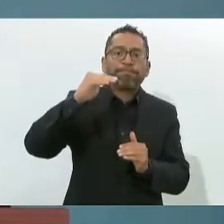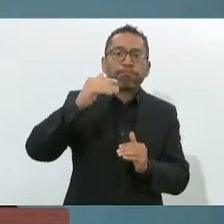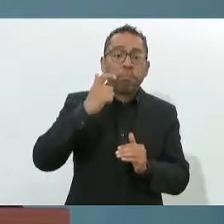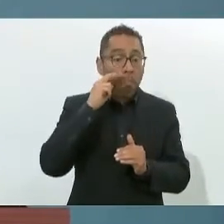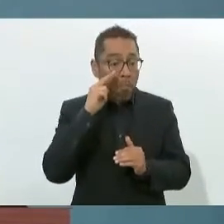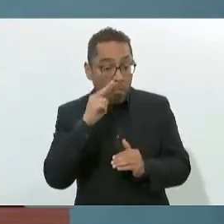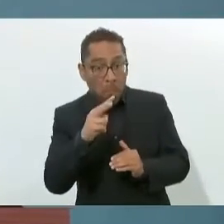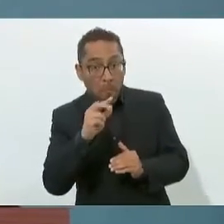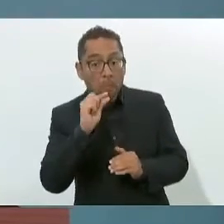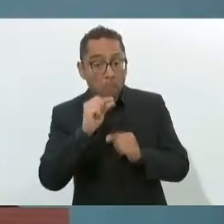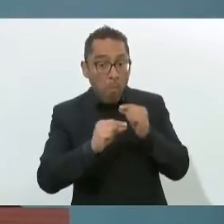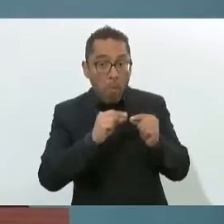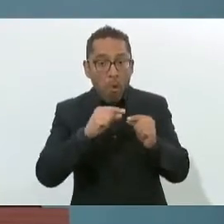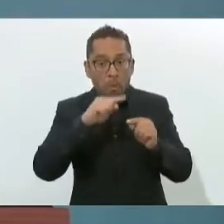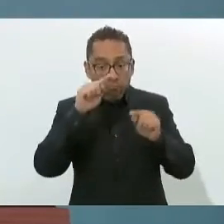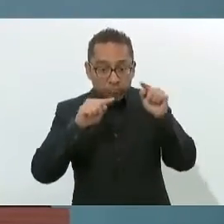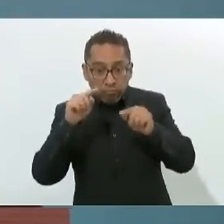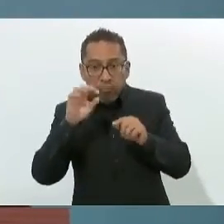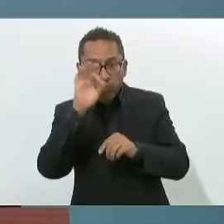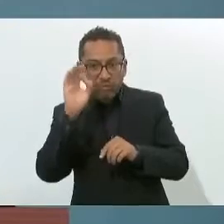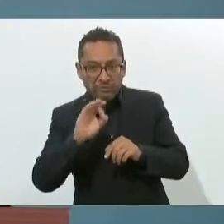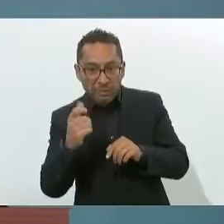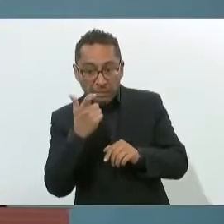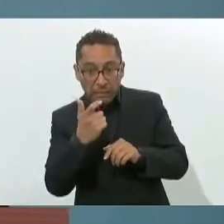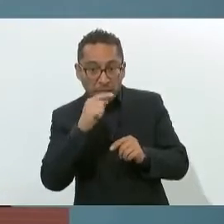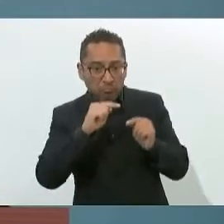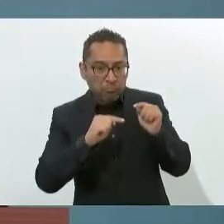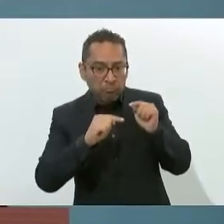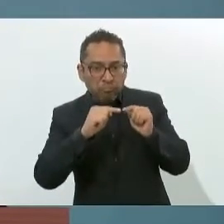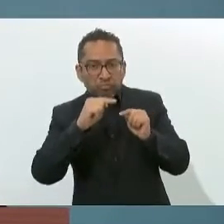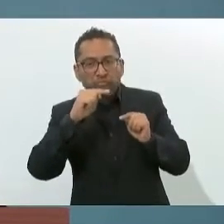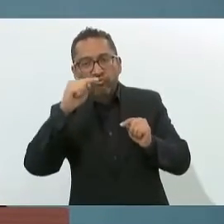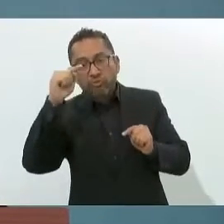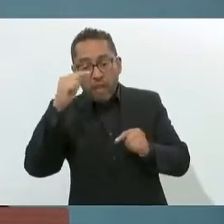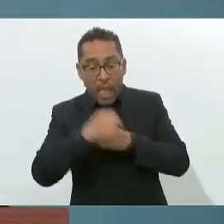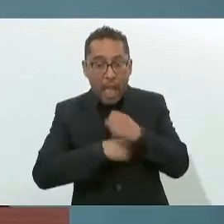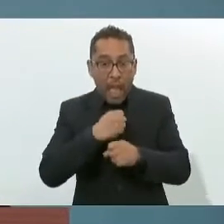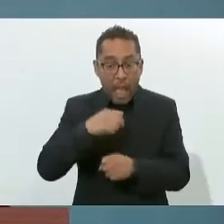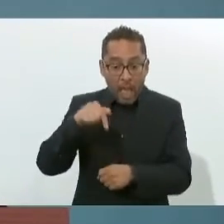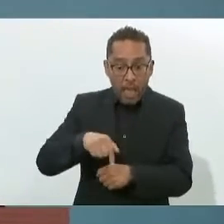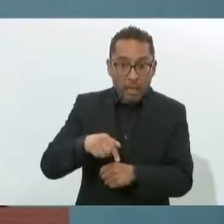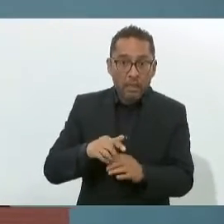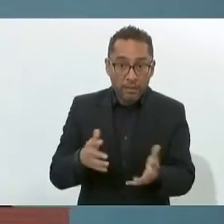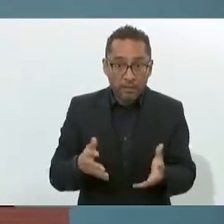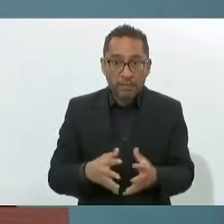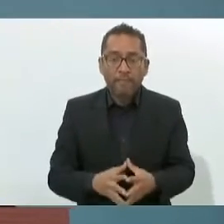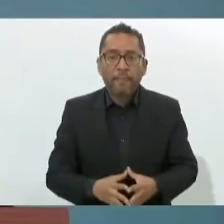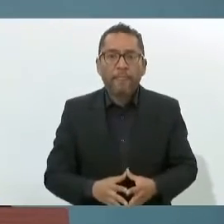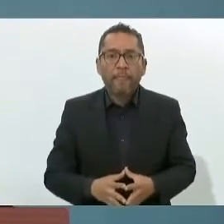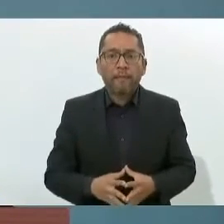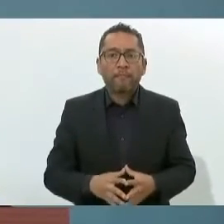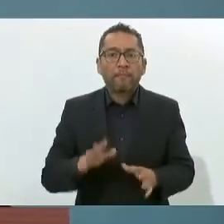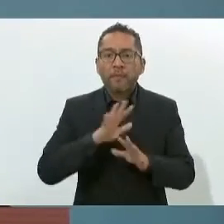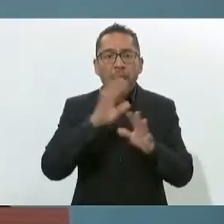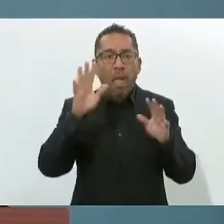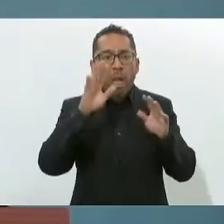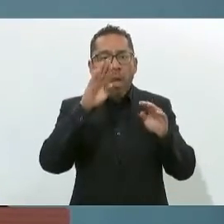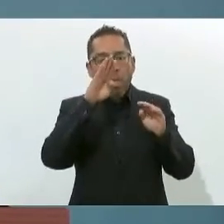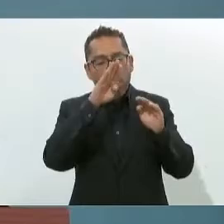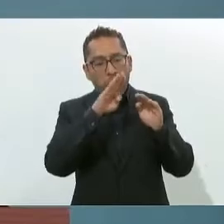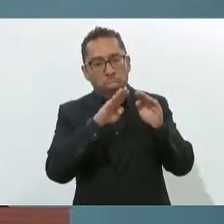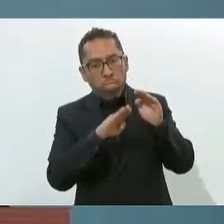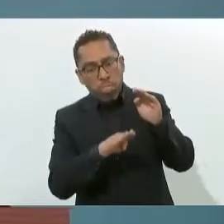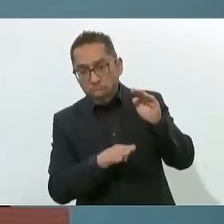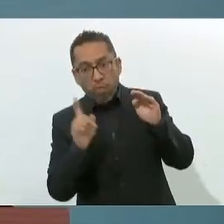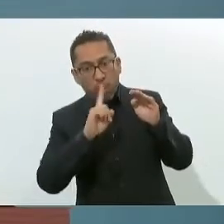crecimiento para este año. Ya no es de crecer, ya no es